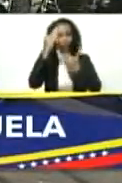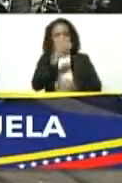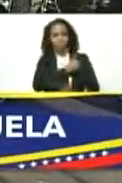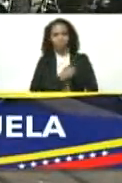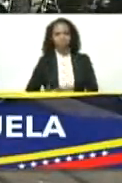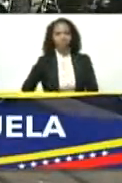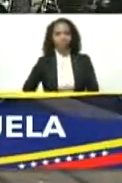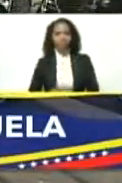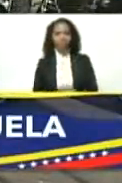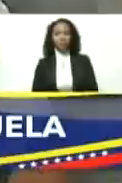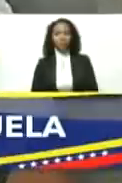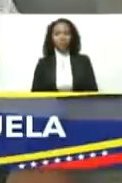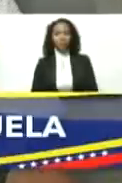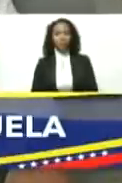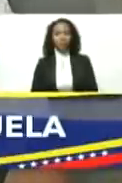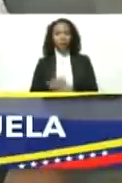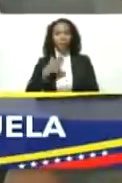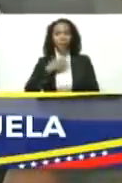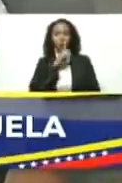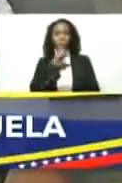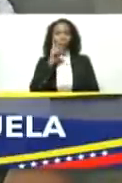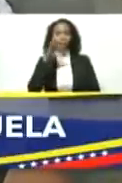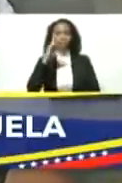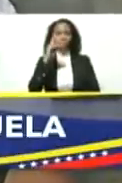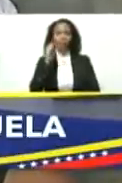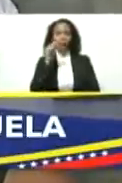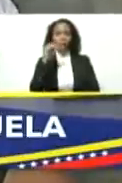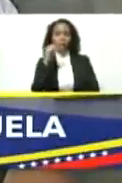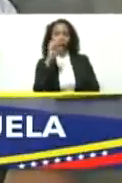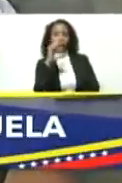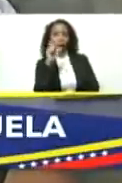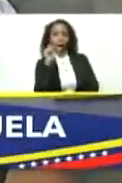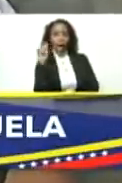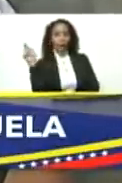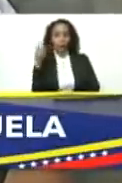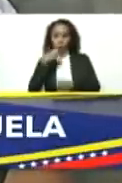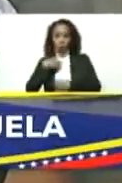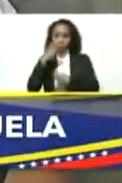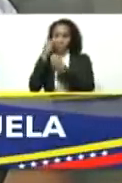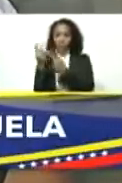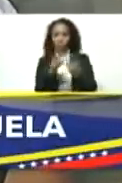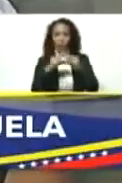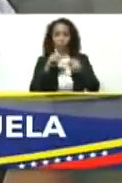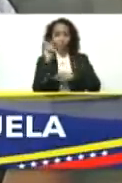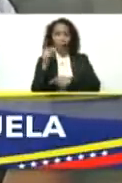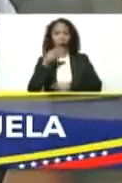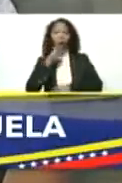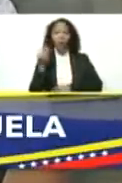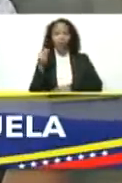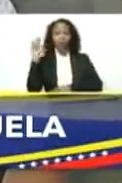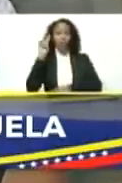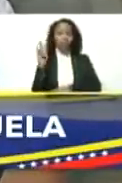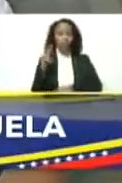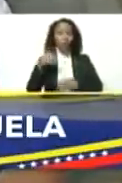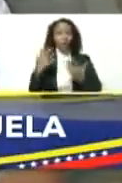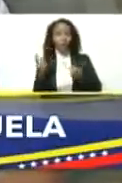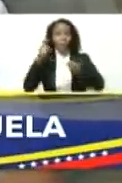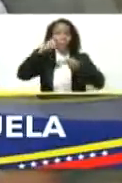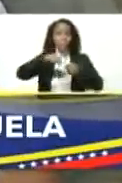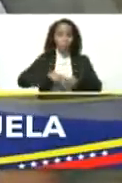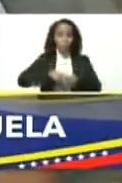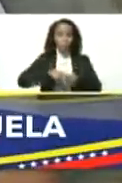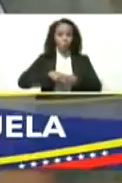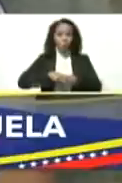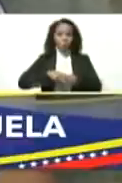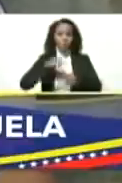presidente. Mi nombre es Daniela Méndez y invito a toda esa juventud de Venezuela que se inscriban a través